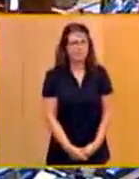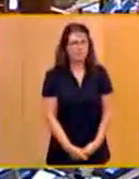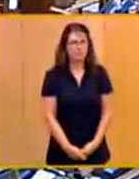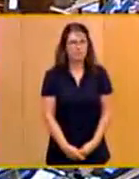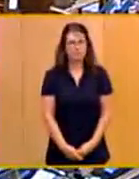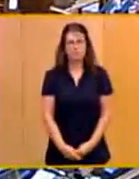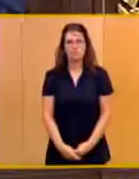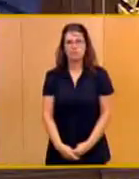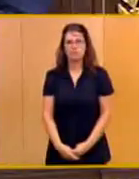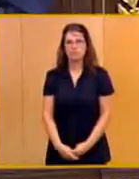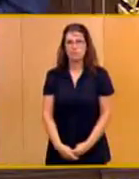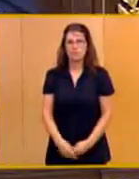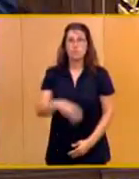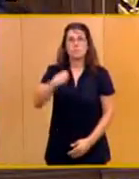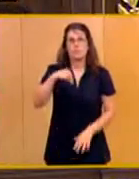Silencio.